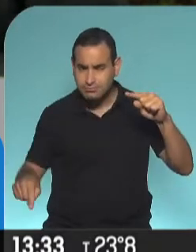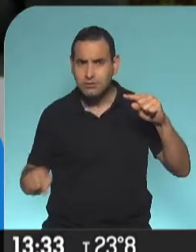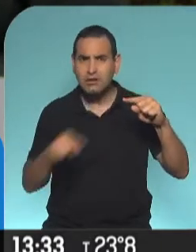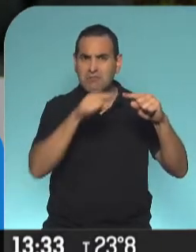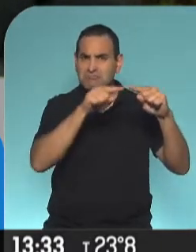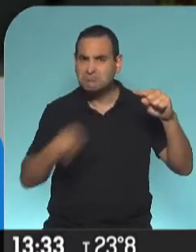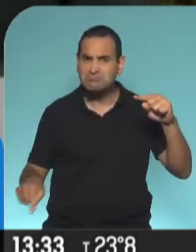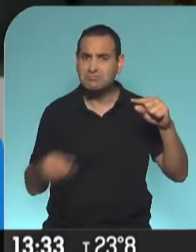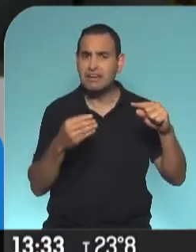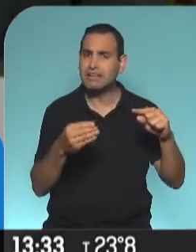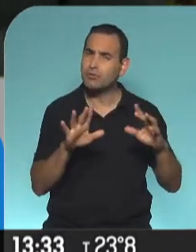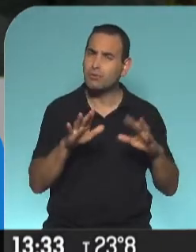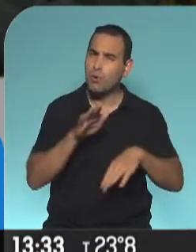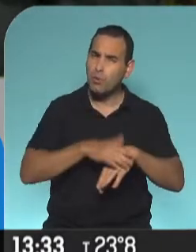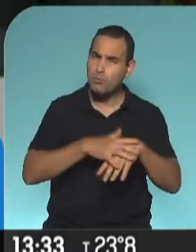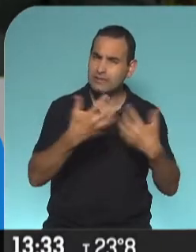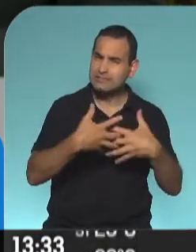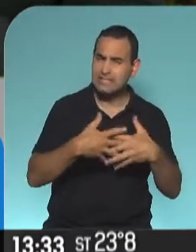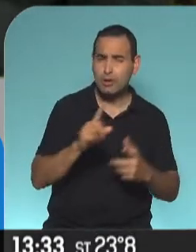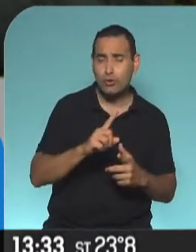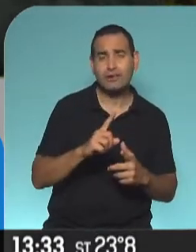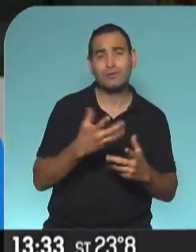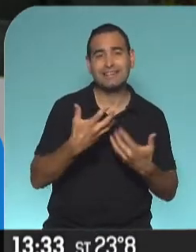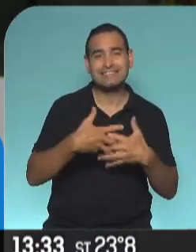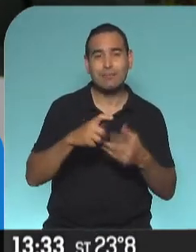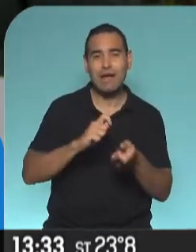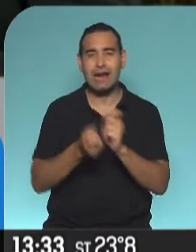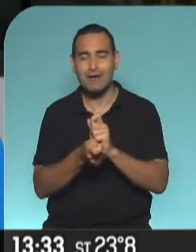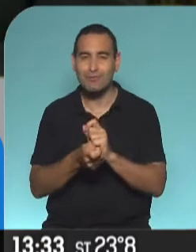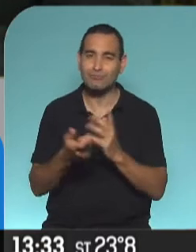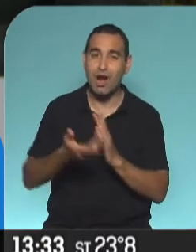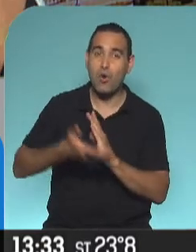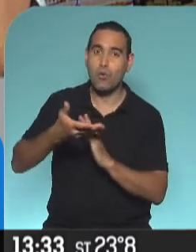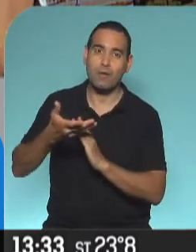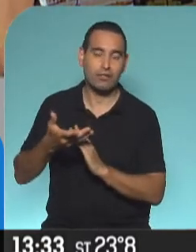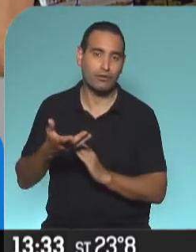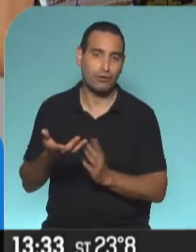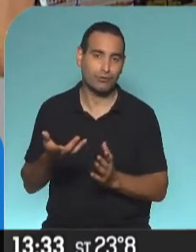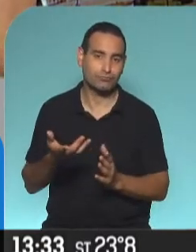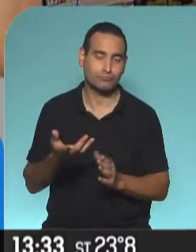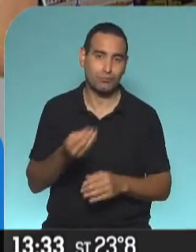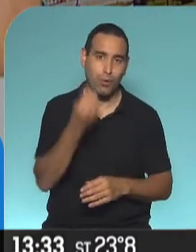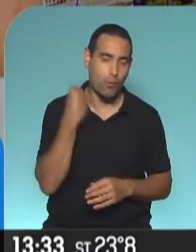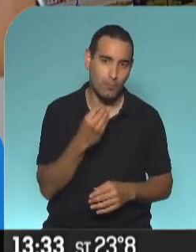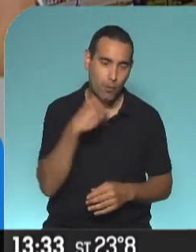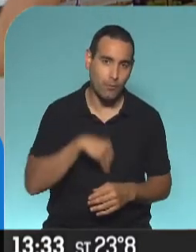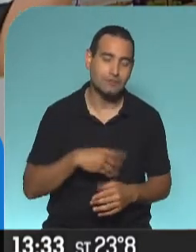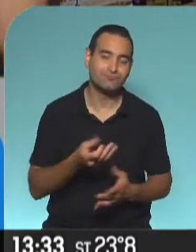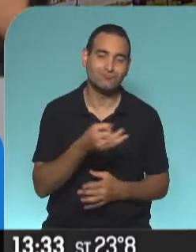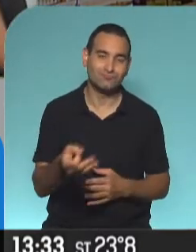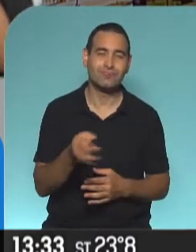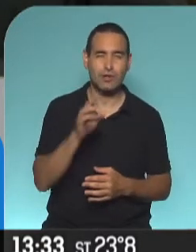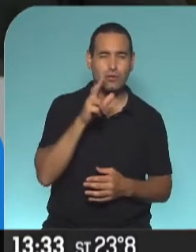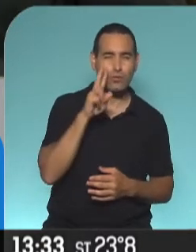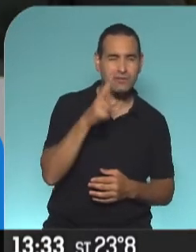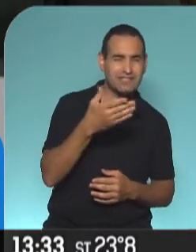creo que más que con la fórmula tiene que ver con que el cambio de sistema hizo que se saltearan algunos aumentos. Los del último año, ¿no? Sí, Tras la acordate, reforma. 2016,